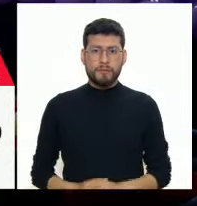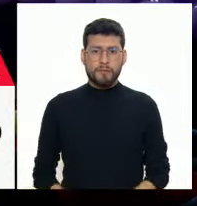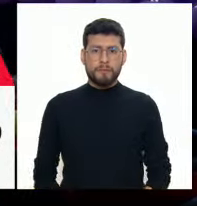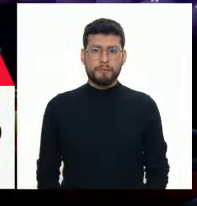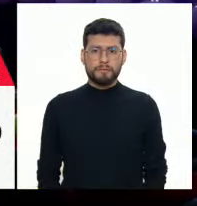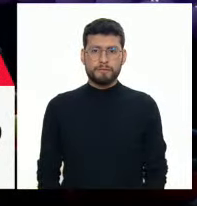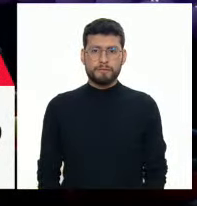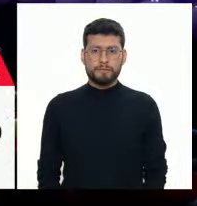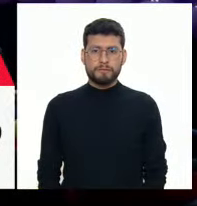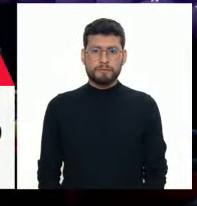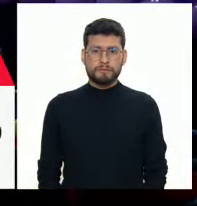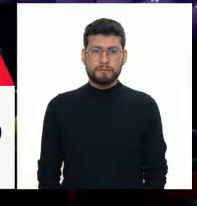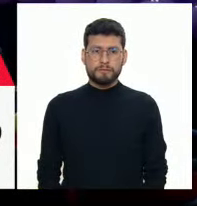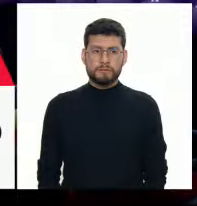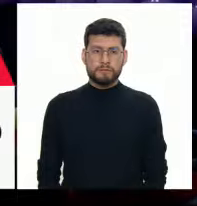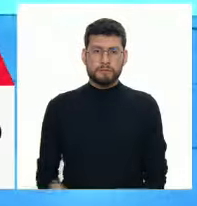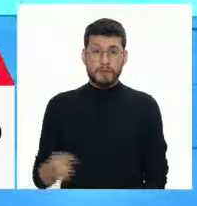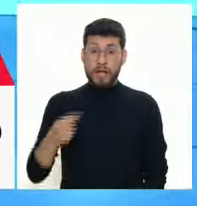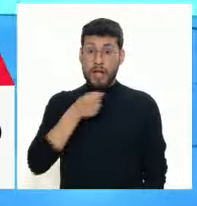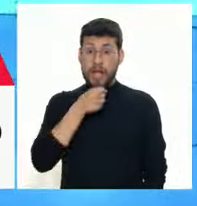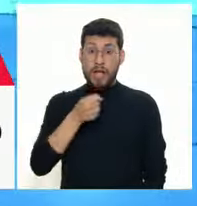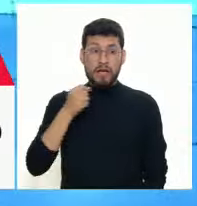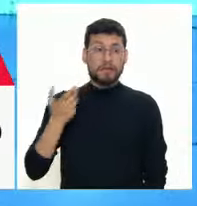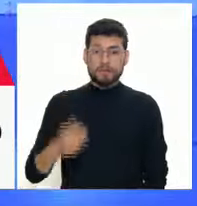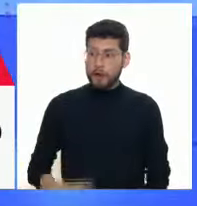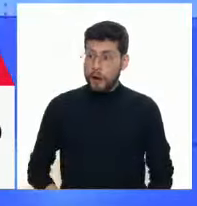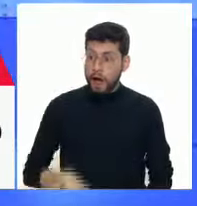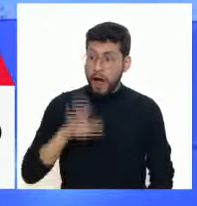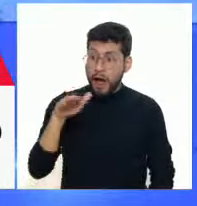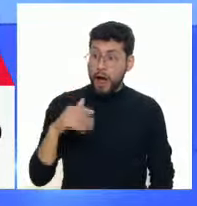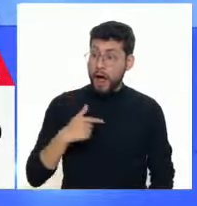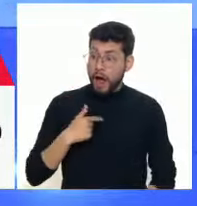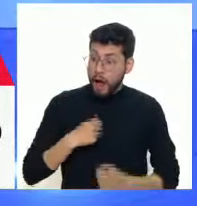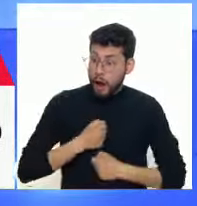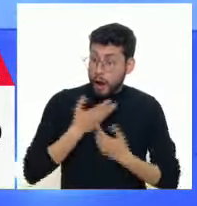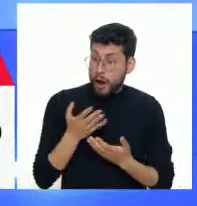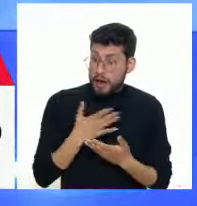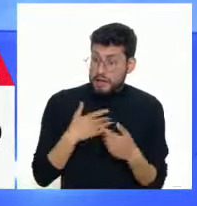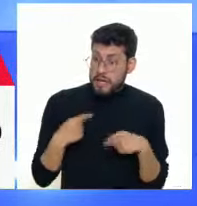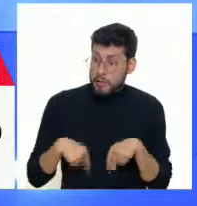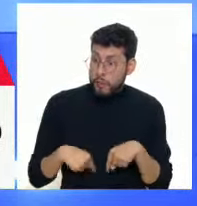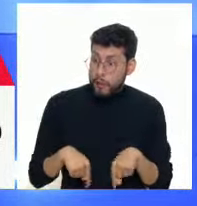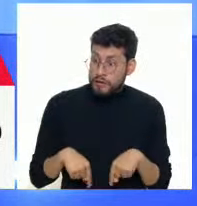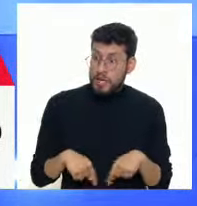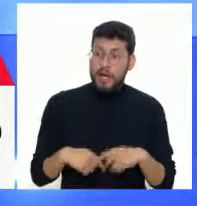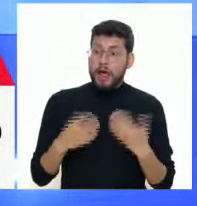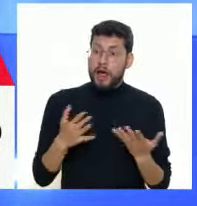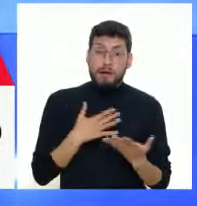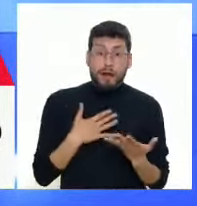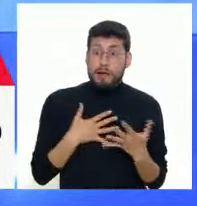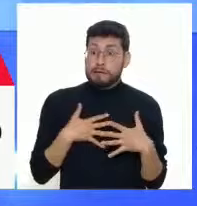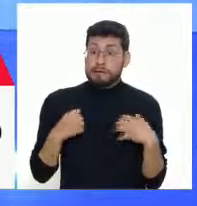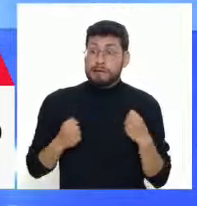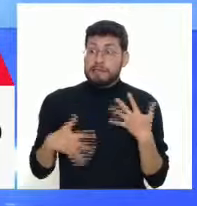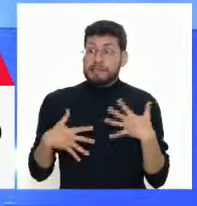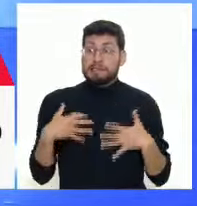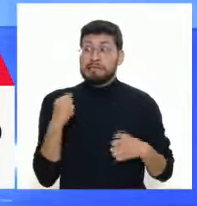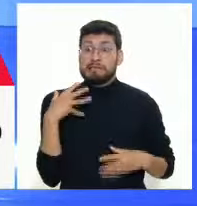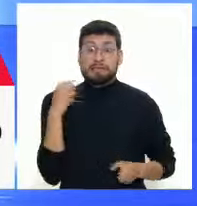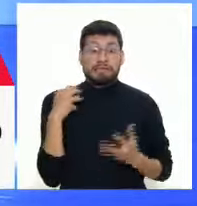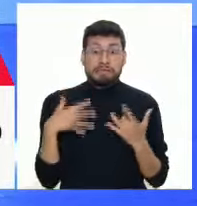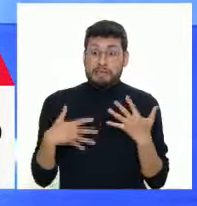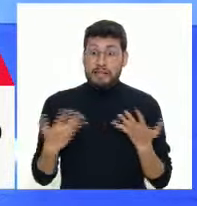Además, les tengo que confesar algo. Algo que me pone un poco nerviosa. Algo que me pone un poco